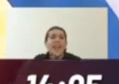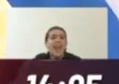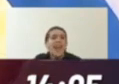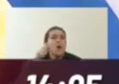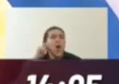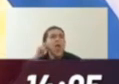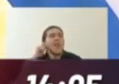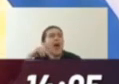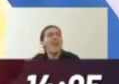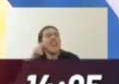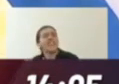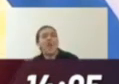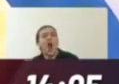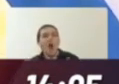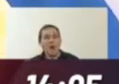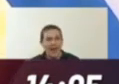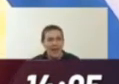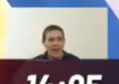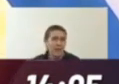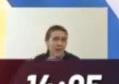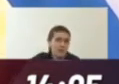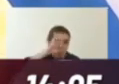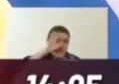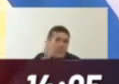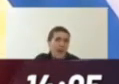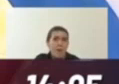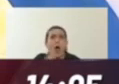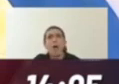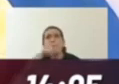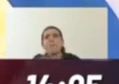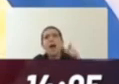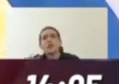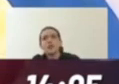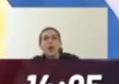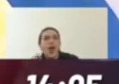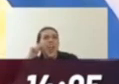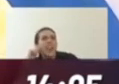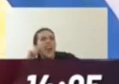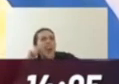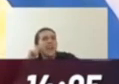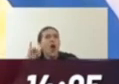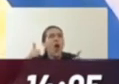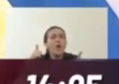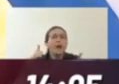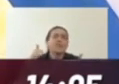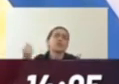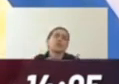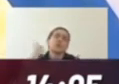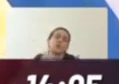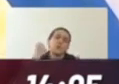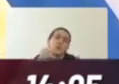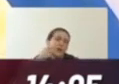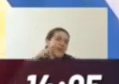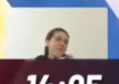joven. Y todos sabemos que en juventud es muy importante el encuentro con los amigos, es muy